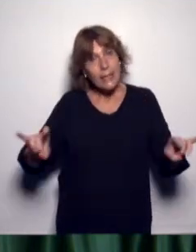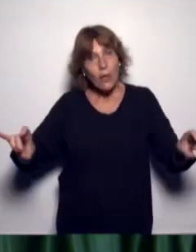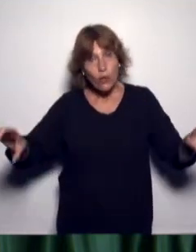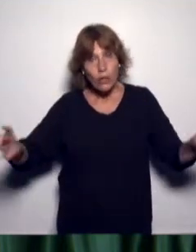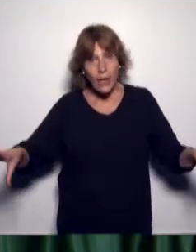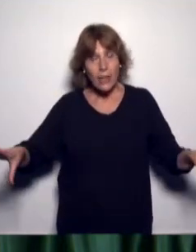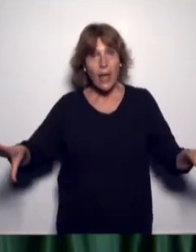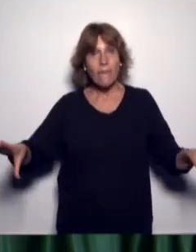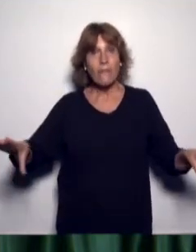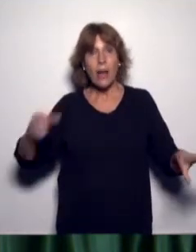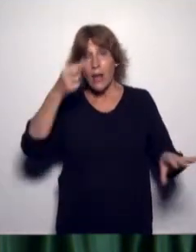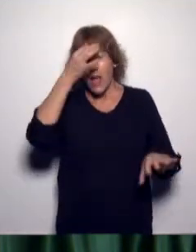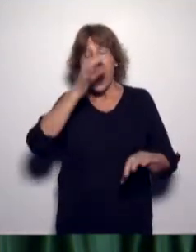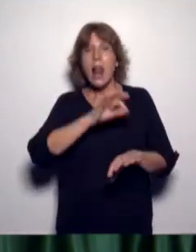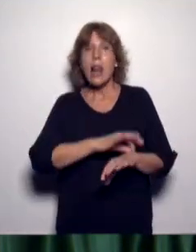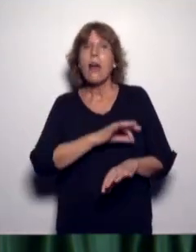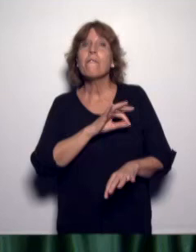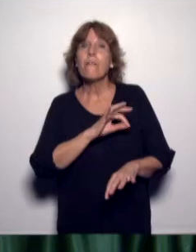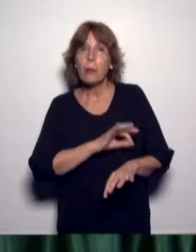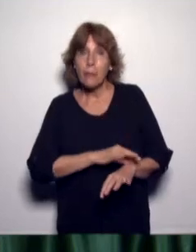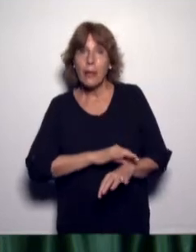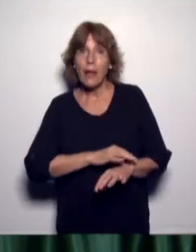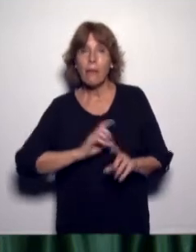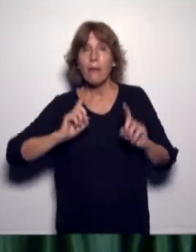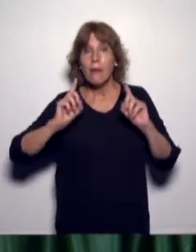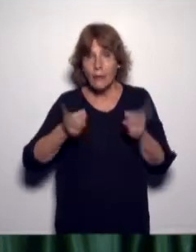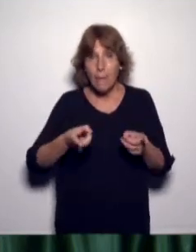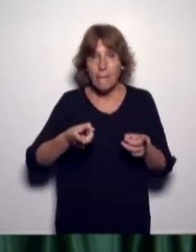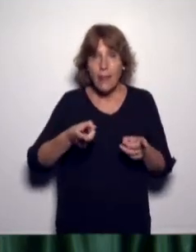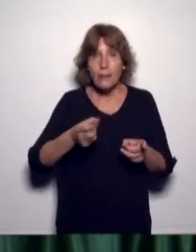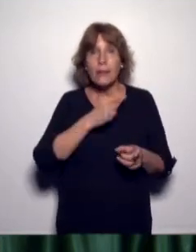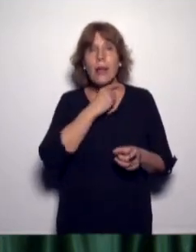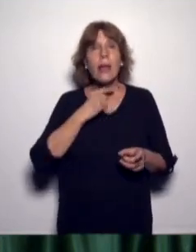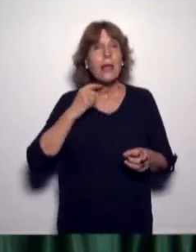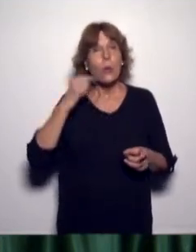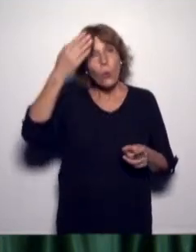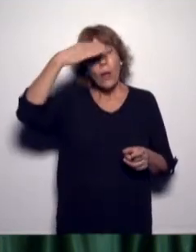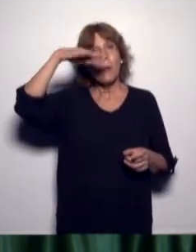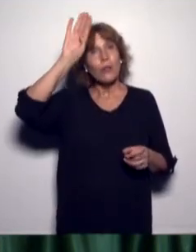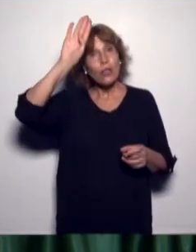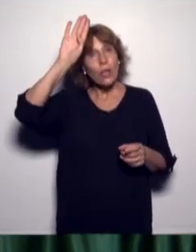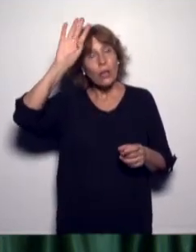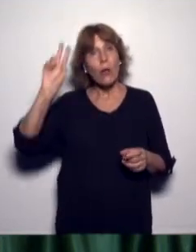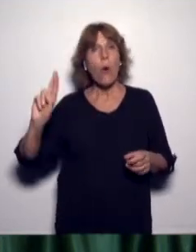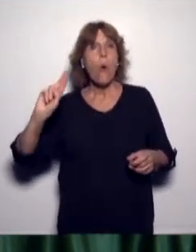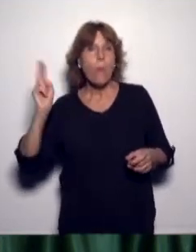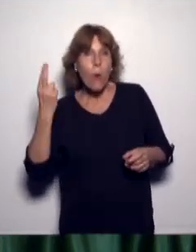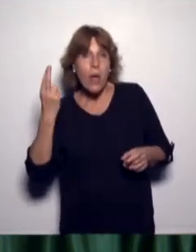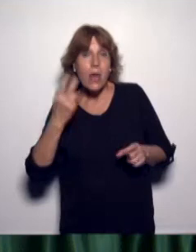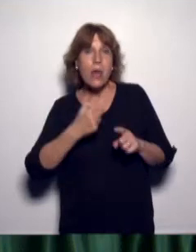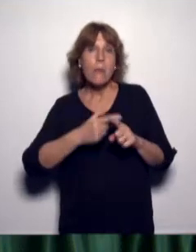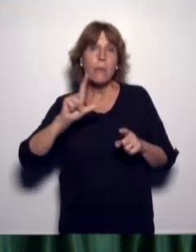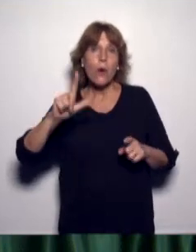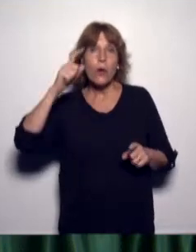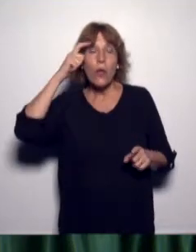Esto le pasó, ustedes recordarán, al cura Brochero. El cura Brochero muere de lepra por